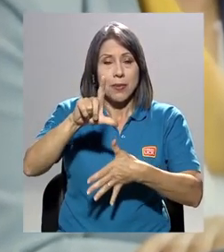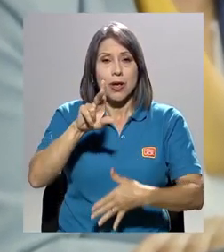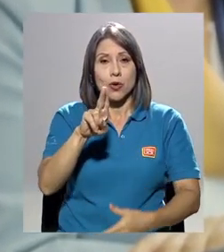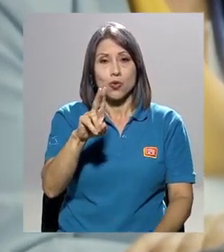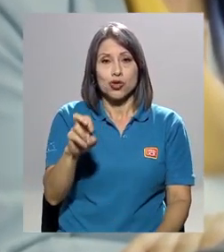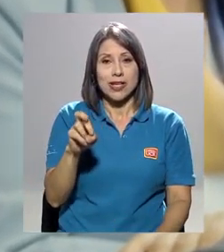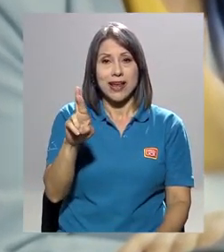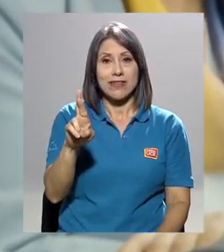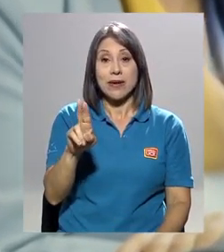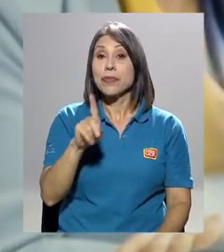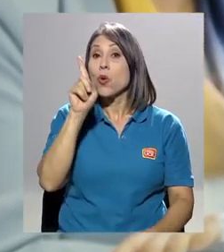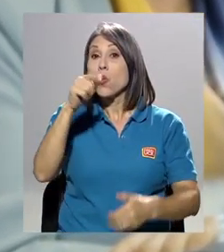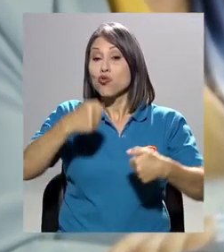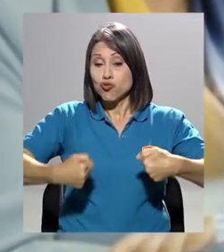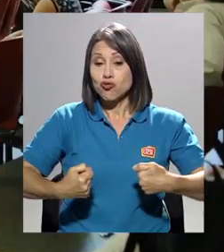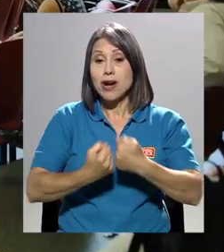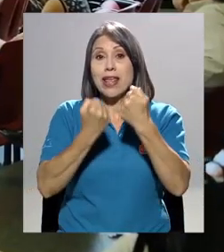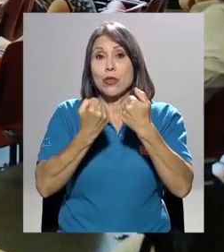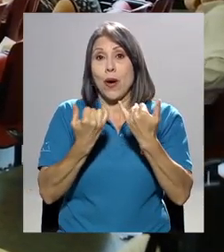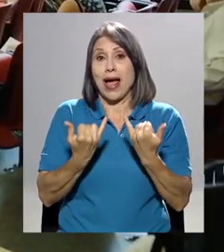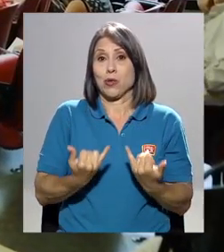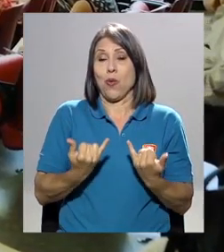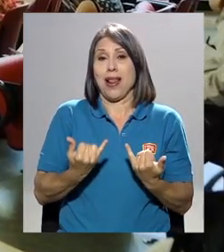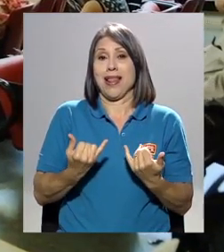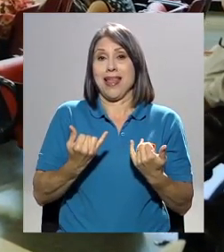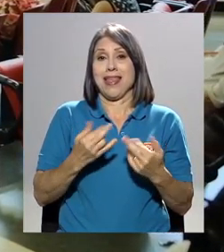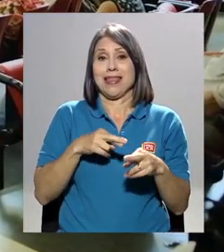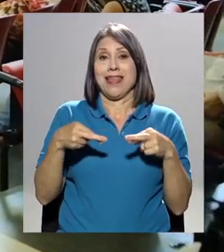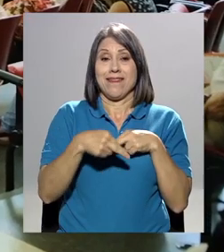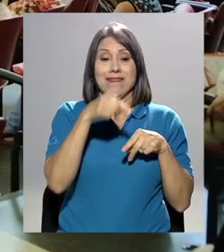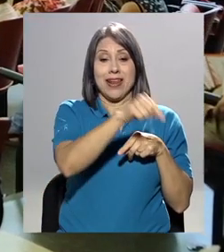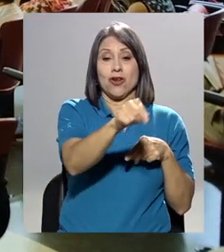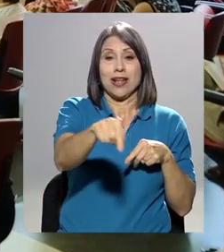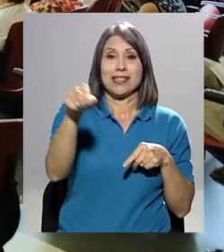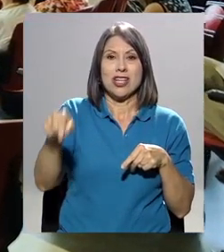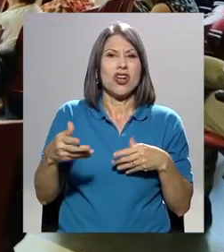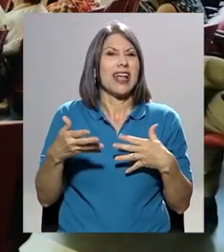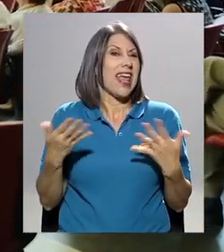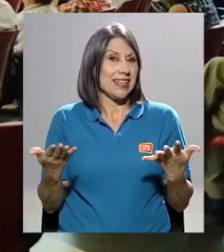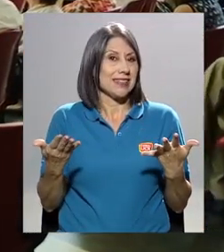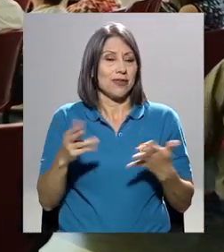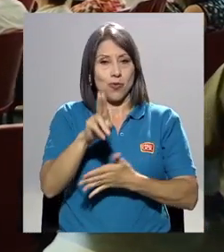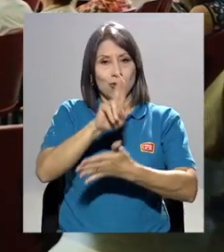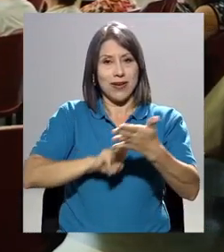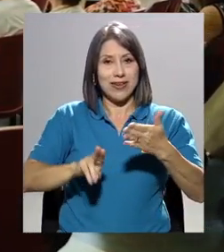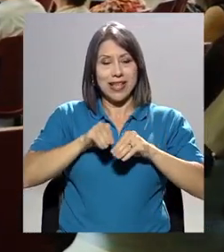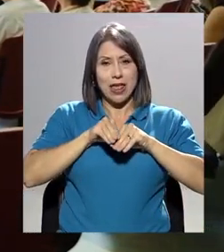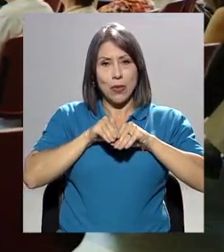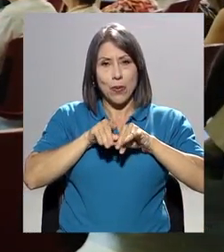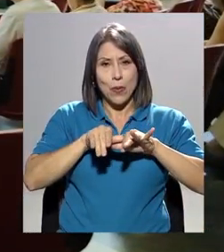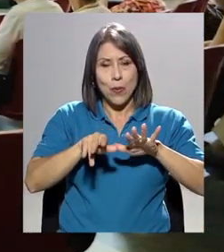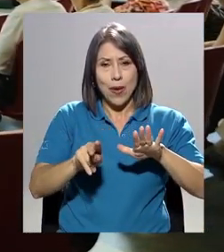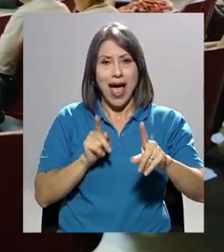uno de los retos de la regionalización actuales es extender la universidad a la zona norte del país.